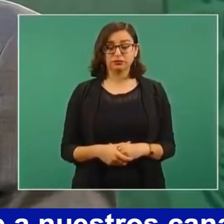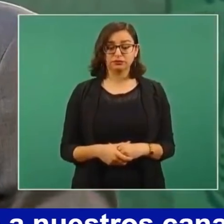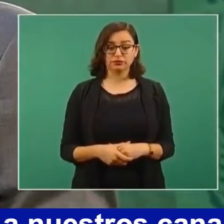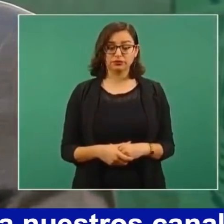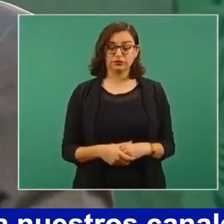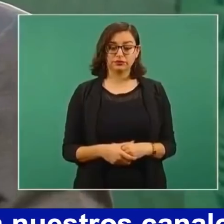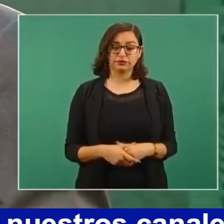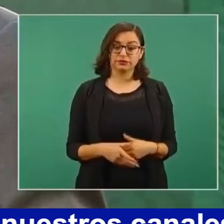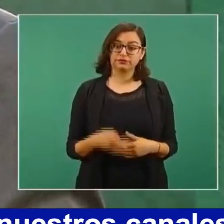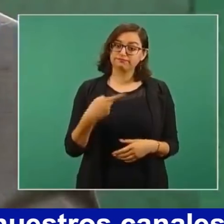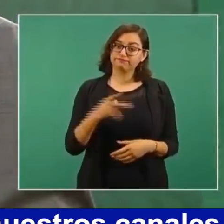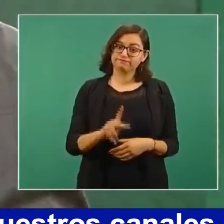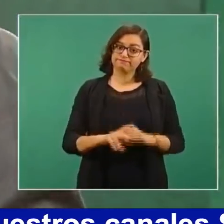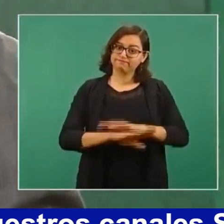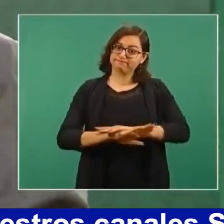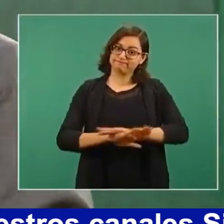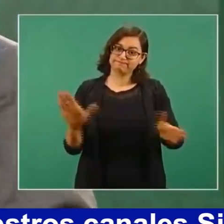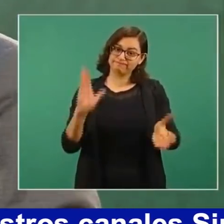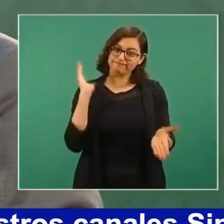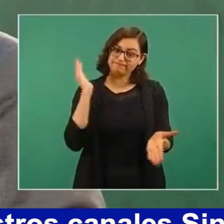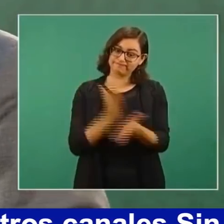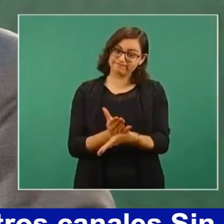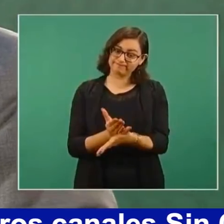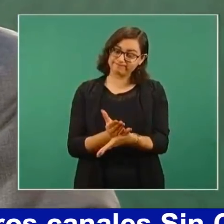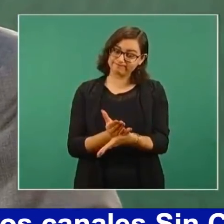Pero ya, eso se terminó.